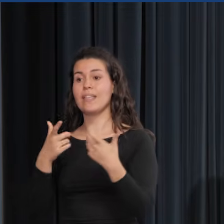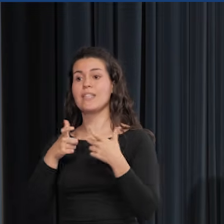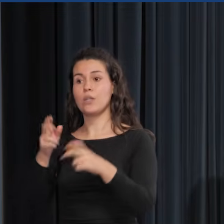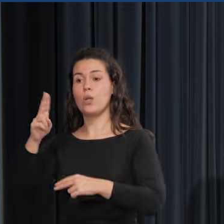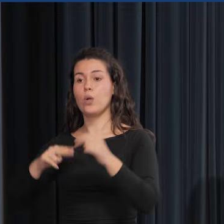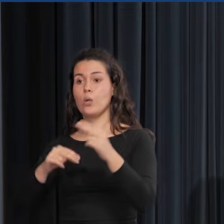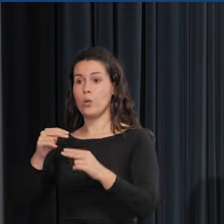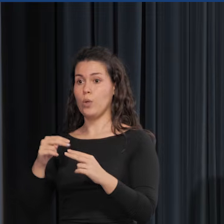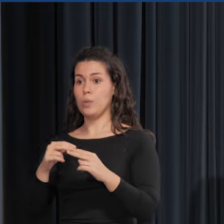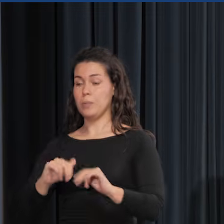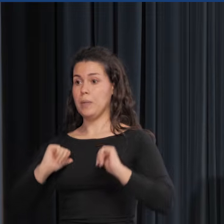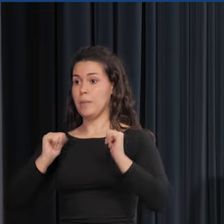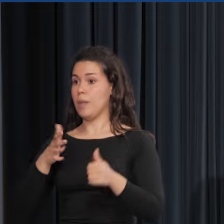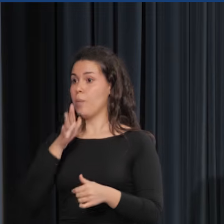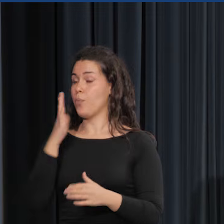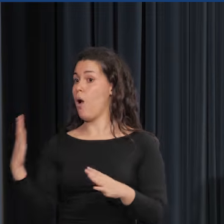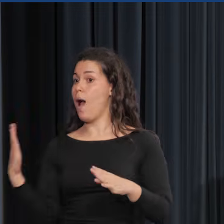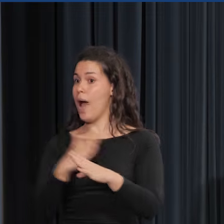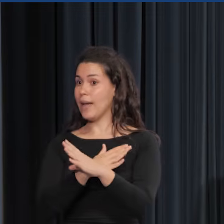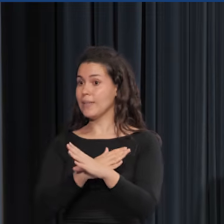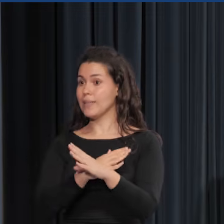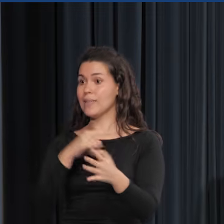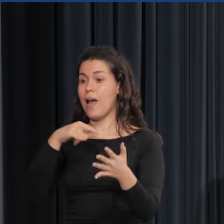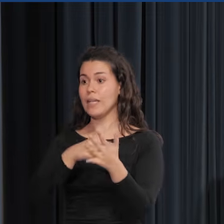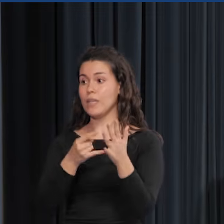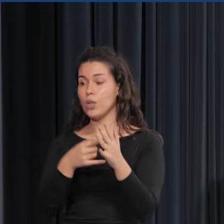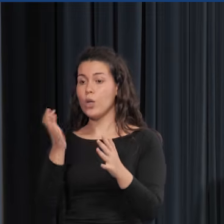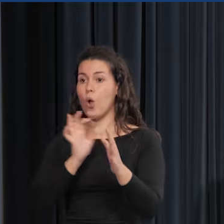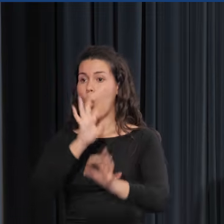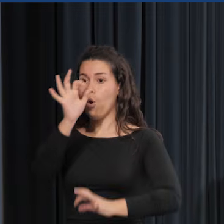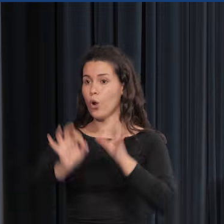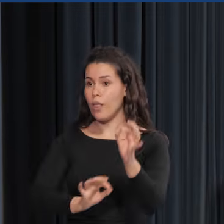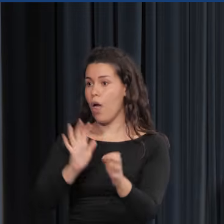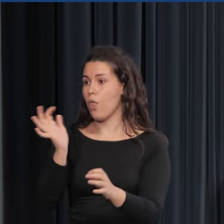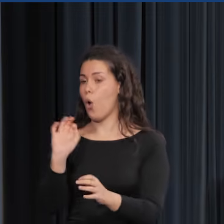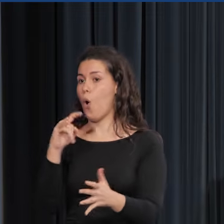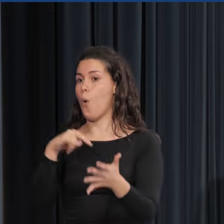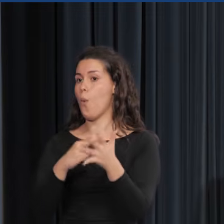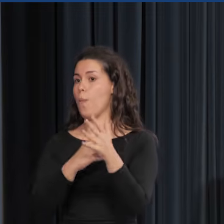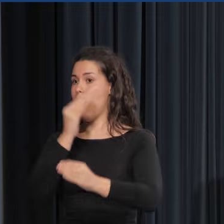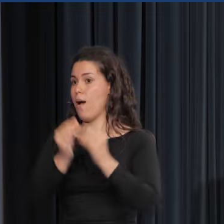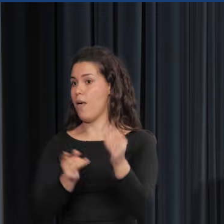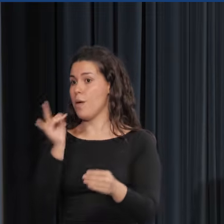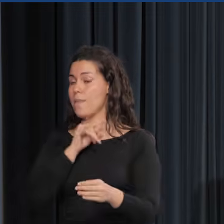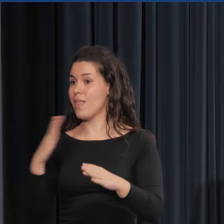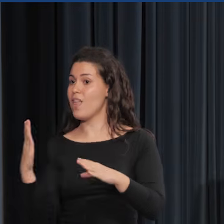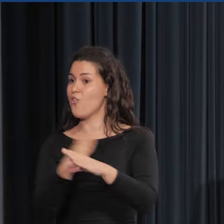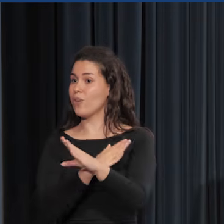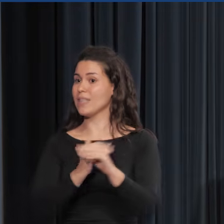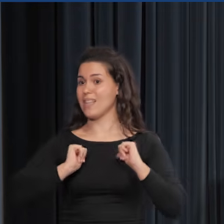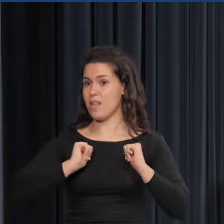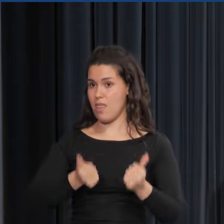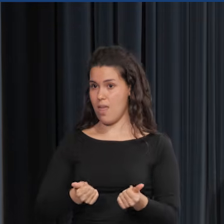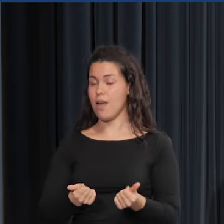su origen en malas decisiones arquitectónicas u organizativas o una mala planificación de la obra en las fases iniciales. O sea,